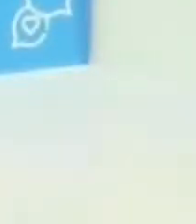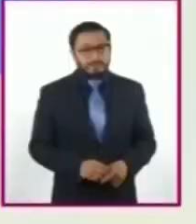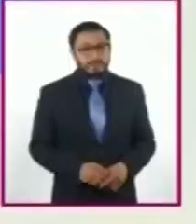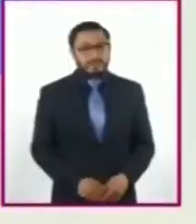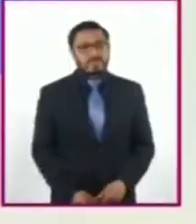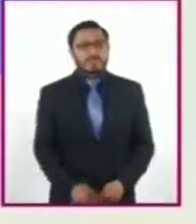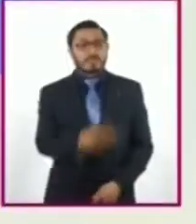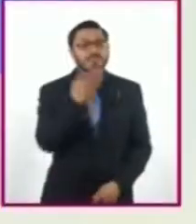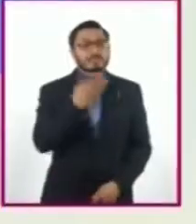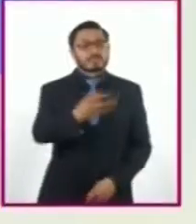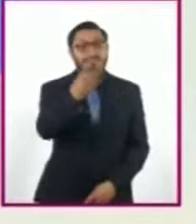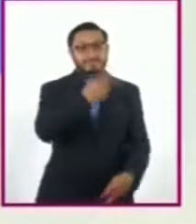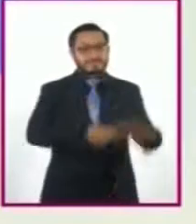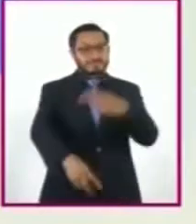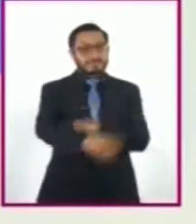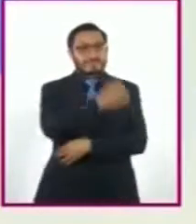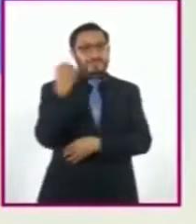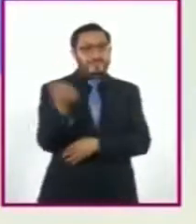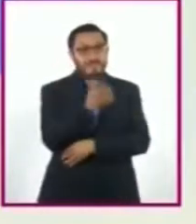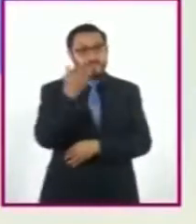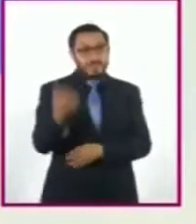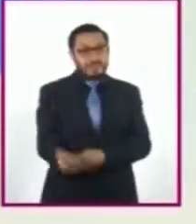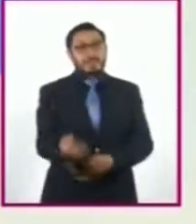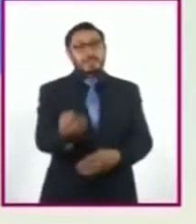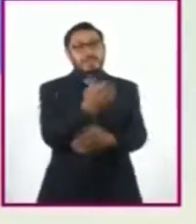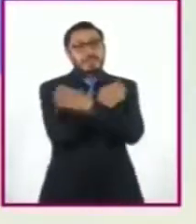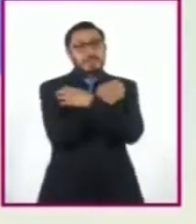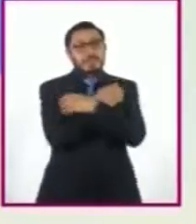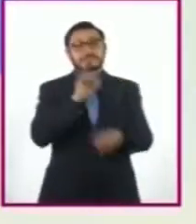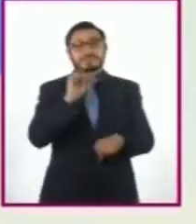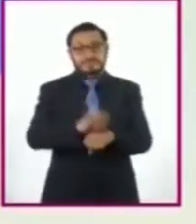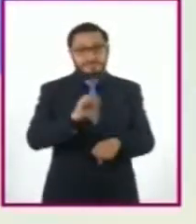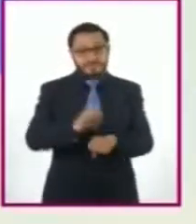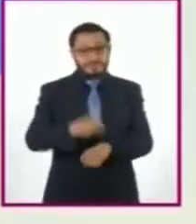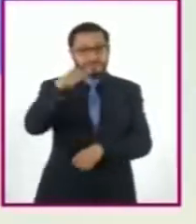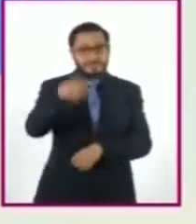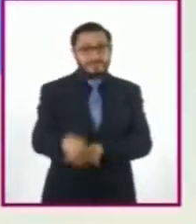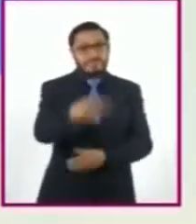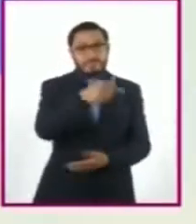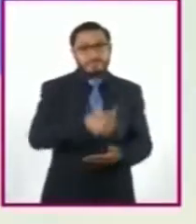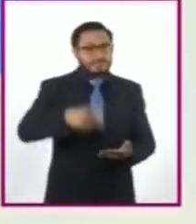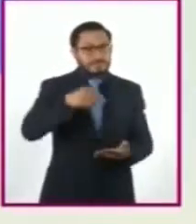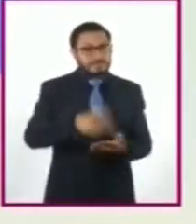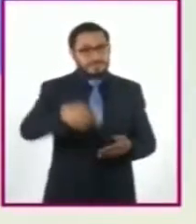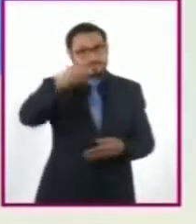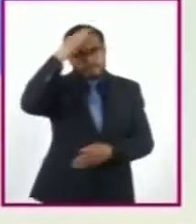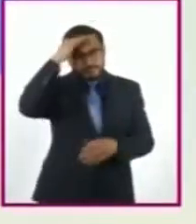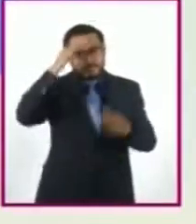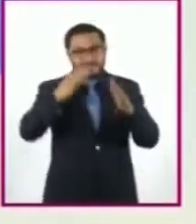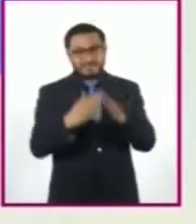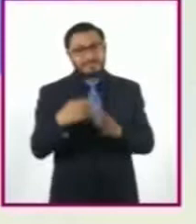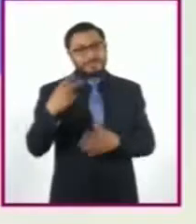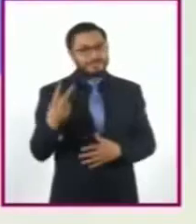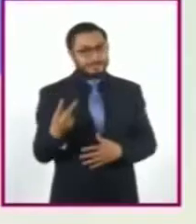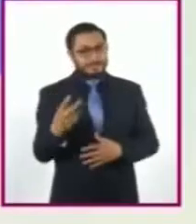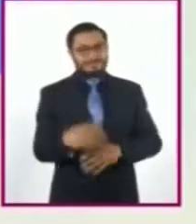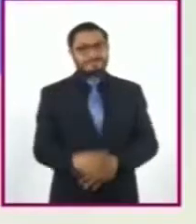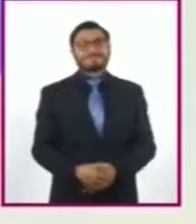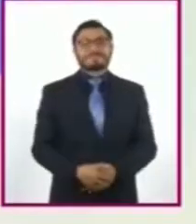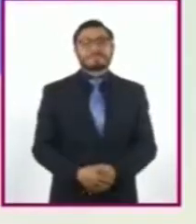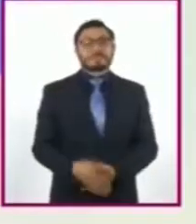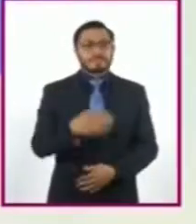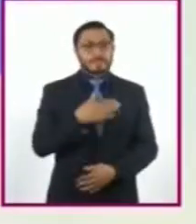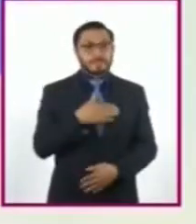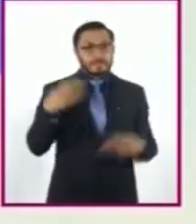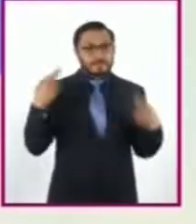Bienvenidas, alumnas y alumnos de la educación secundaria, a este espacio de Aprende en Casa 2. Soy la profesora